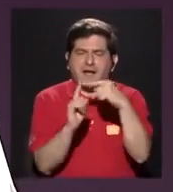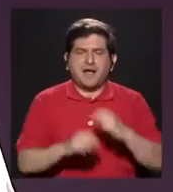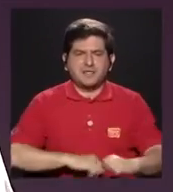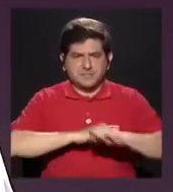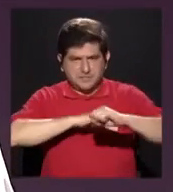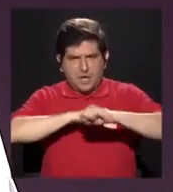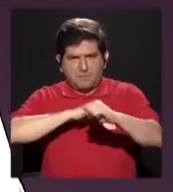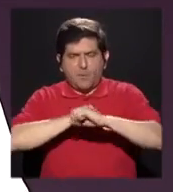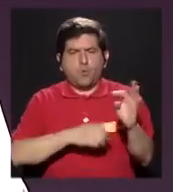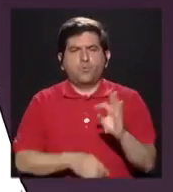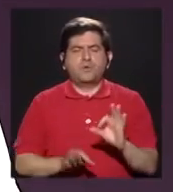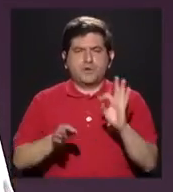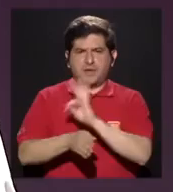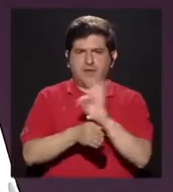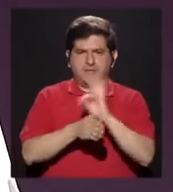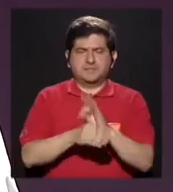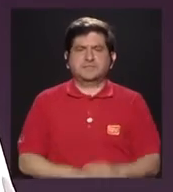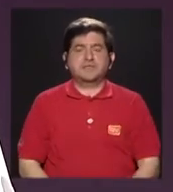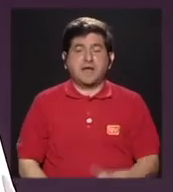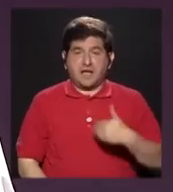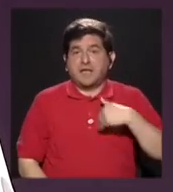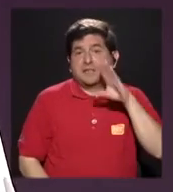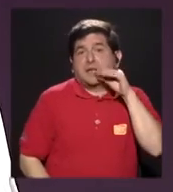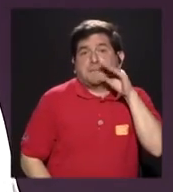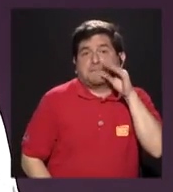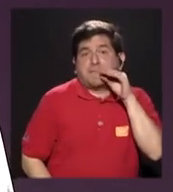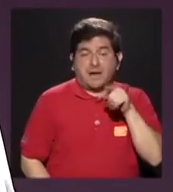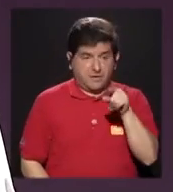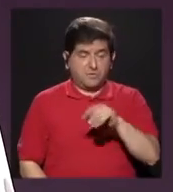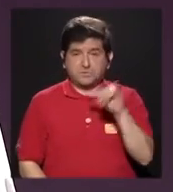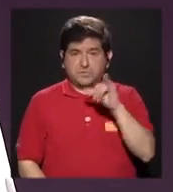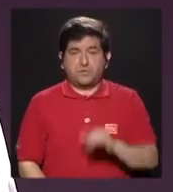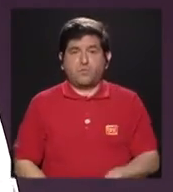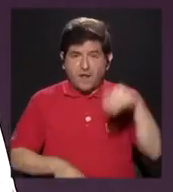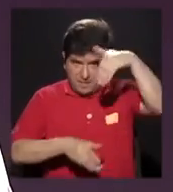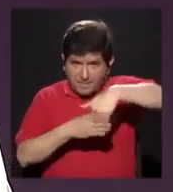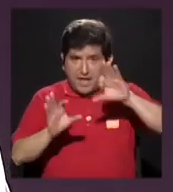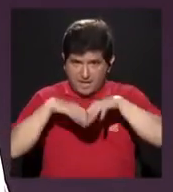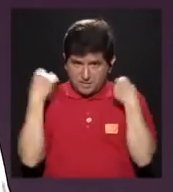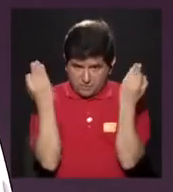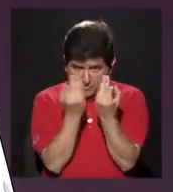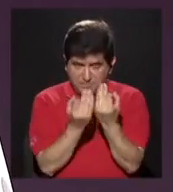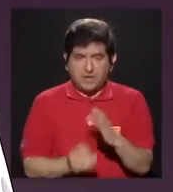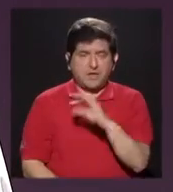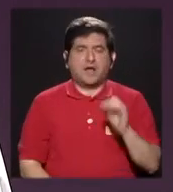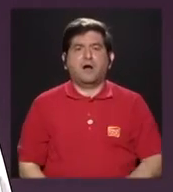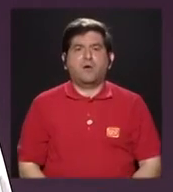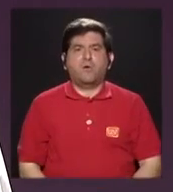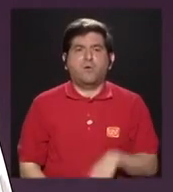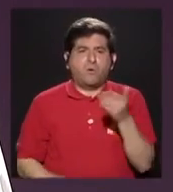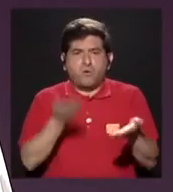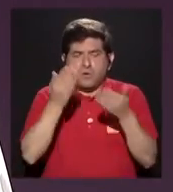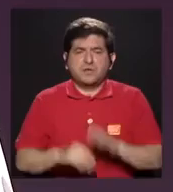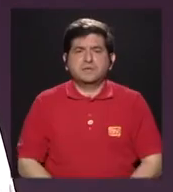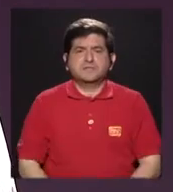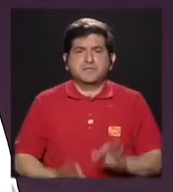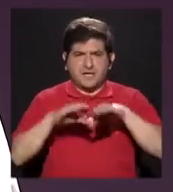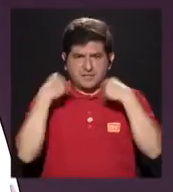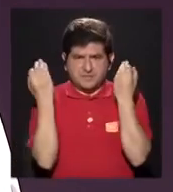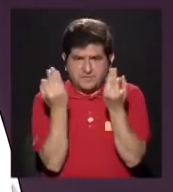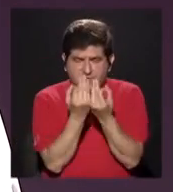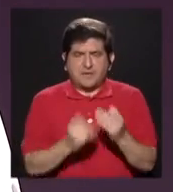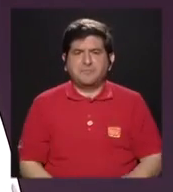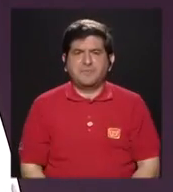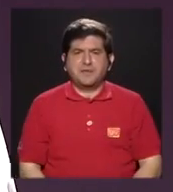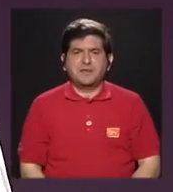veía en televisión de la familia que tiene perritos es familia la familia homoparental entonces